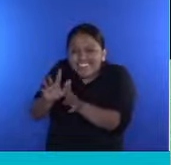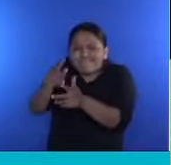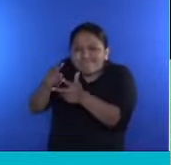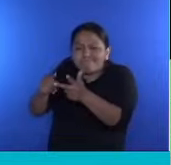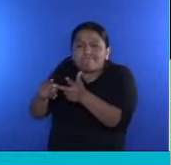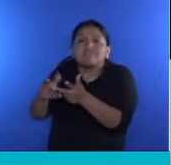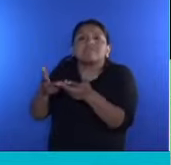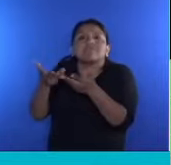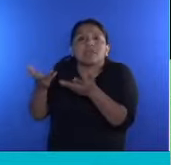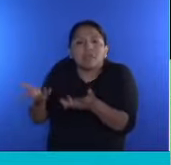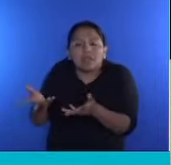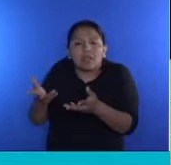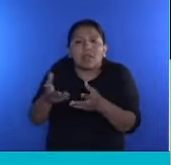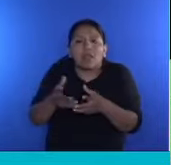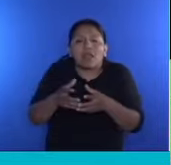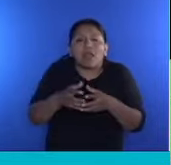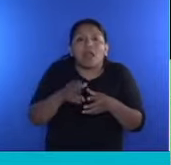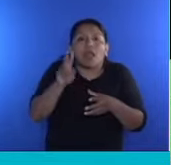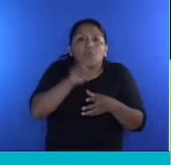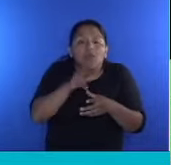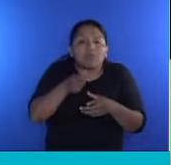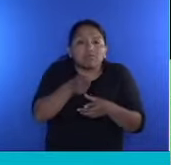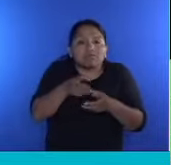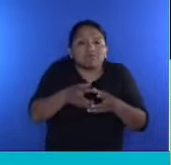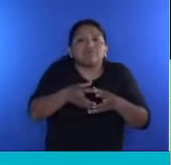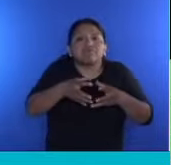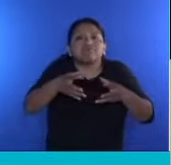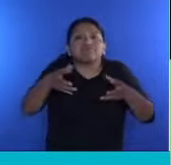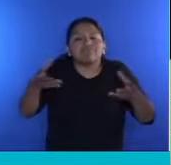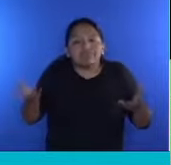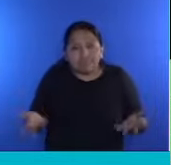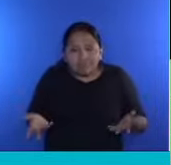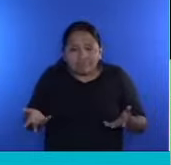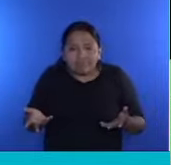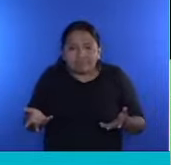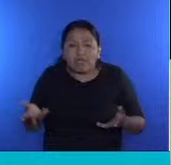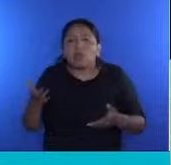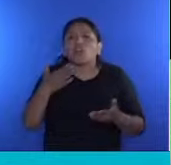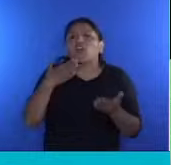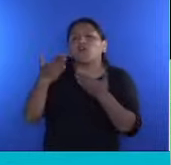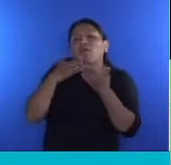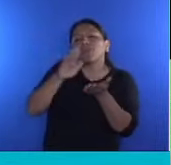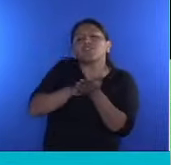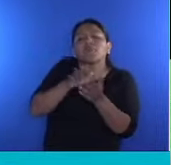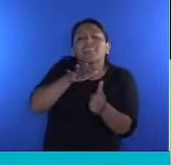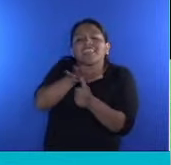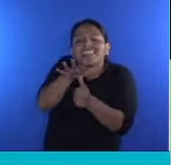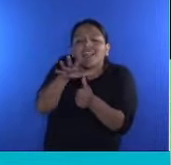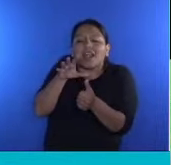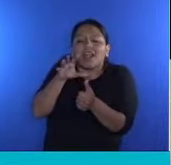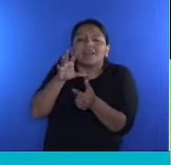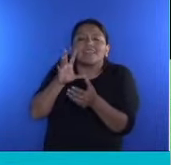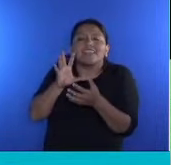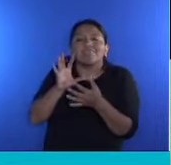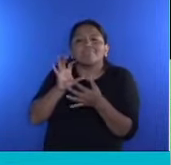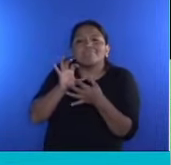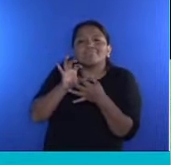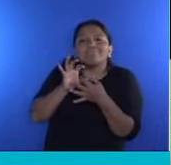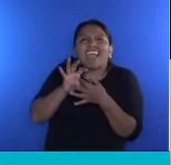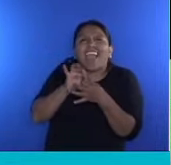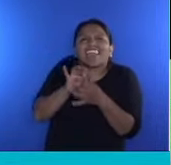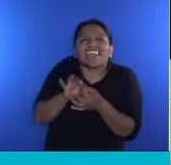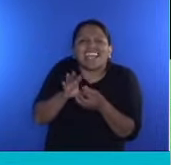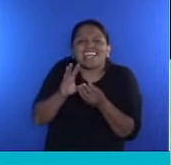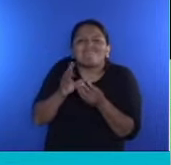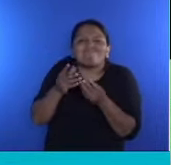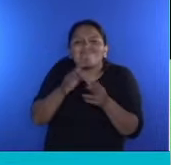aumentado las víctimas de las mujeres. Justamente porque cuando hablan de género le agregan una cortina de humo. El verdadero problema